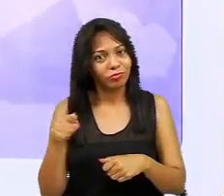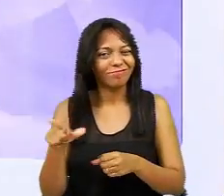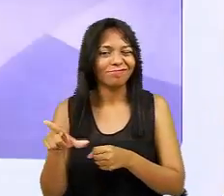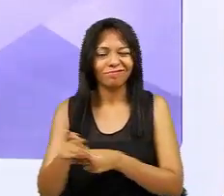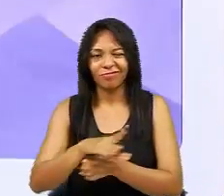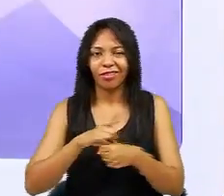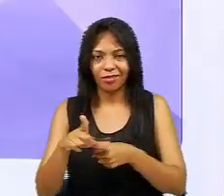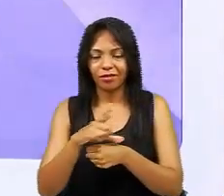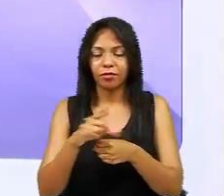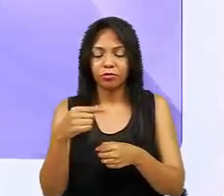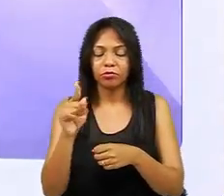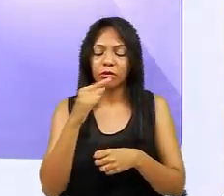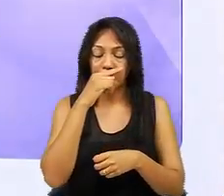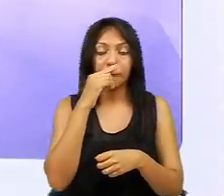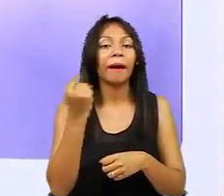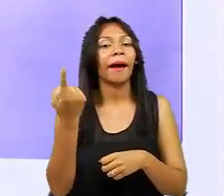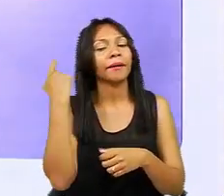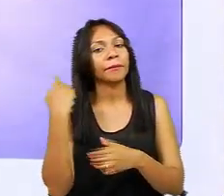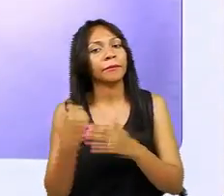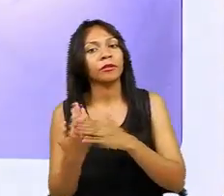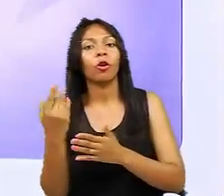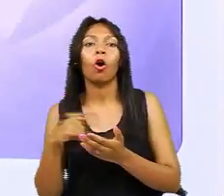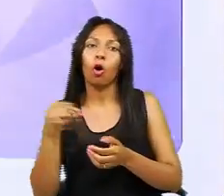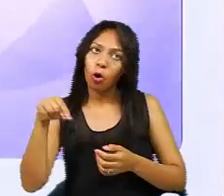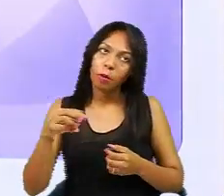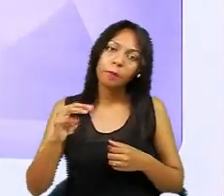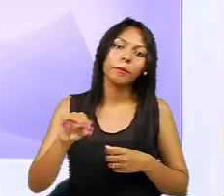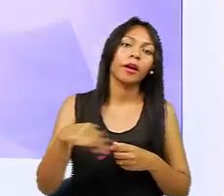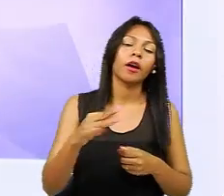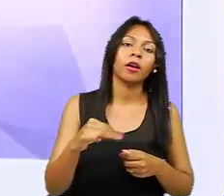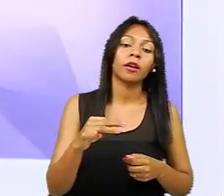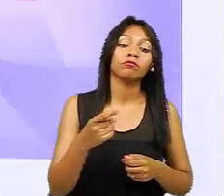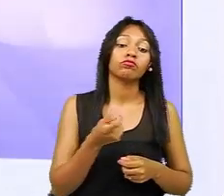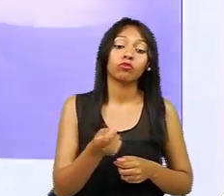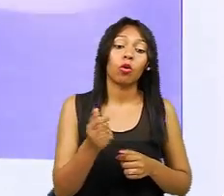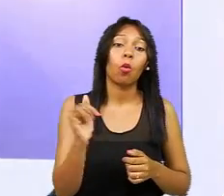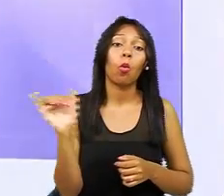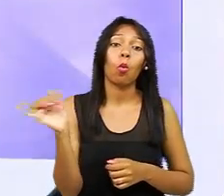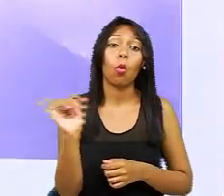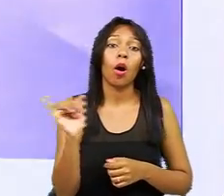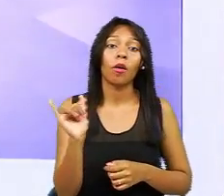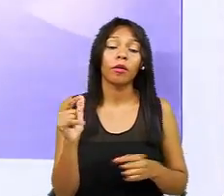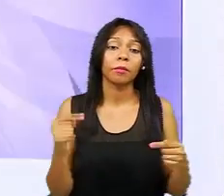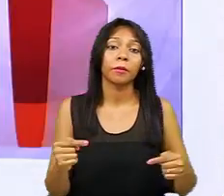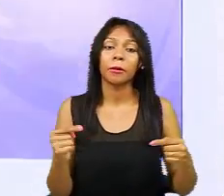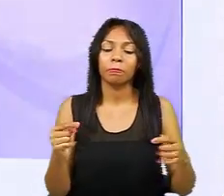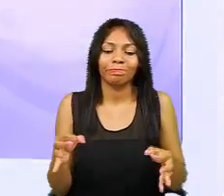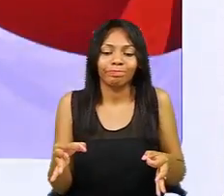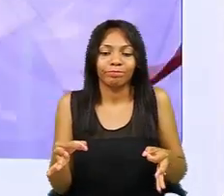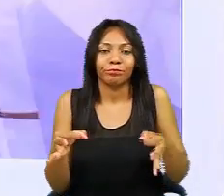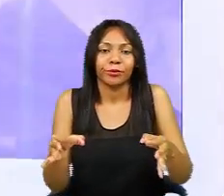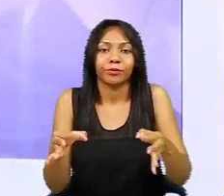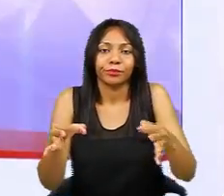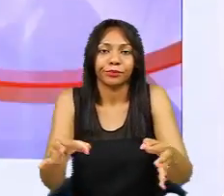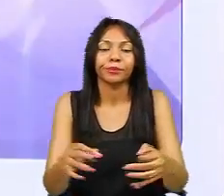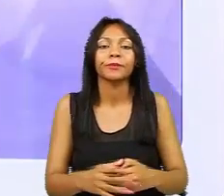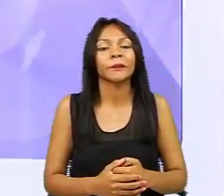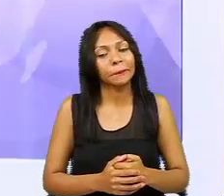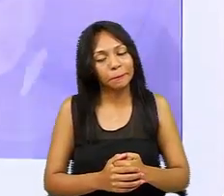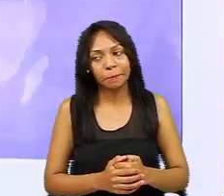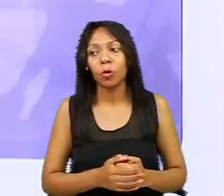inició el día de ayer, que continúa hoy miércoles, y que los partidos del jueves quedan algunos aplazados. Todavía no se